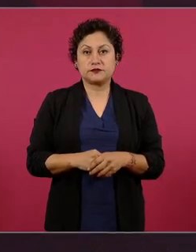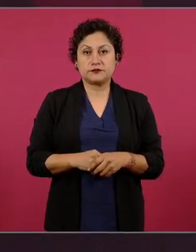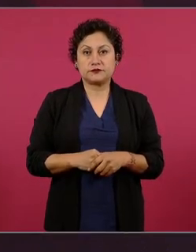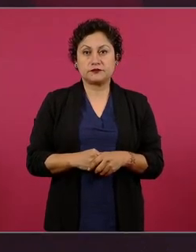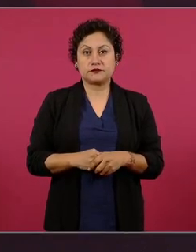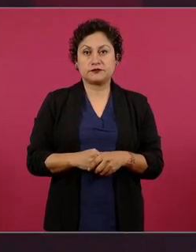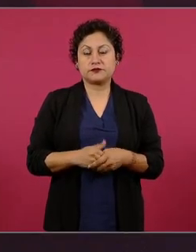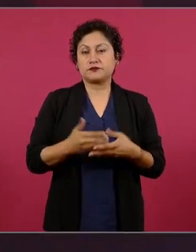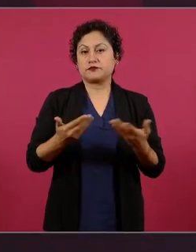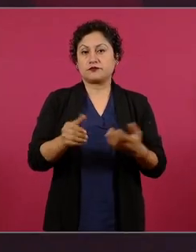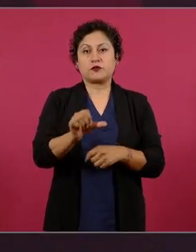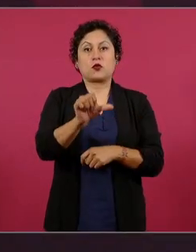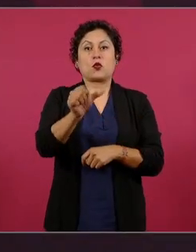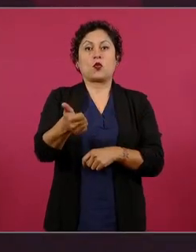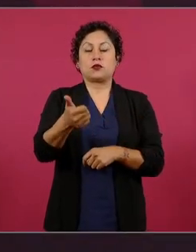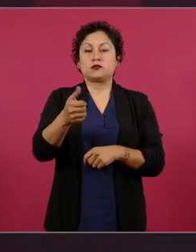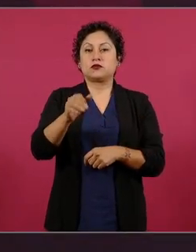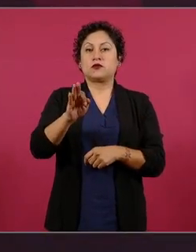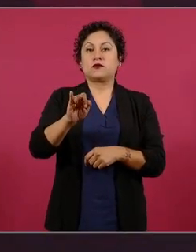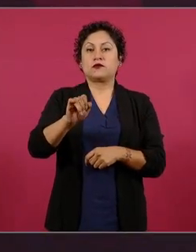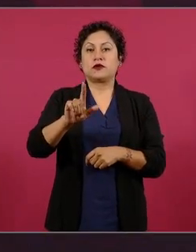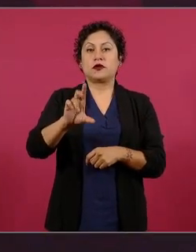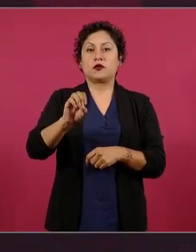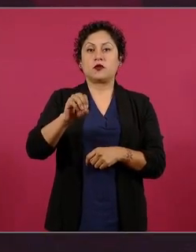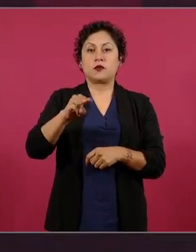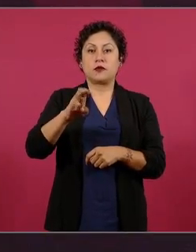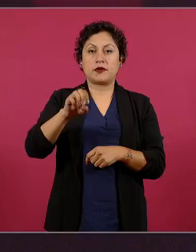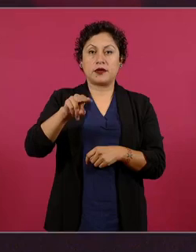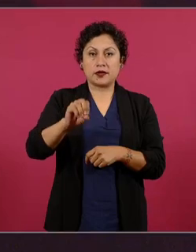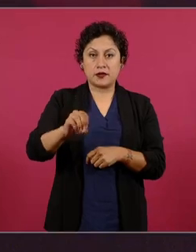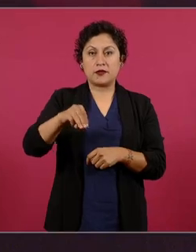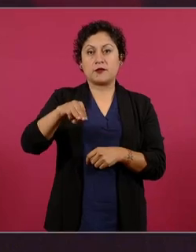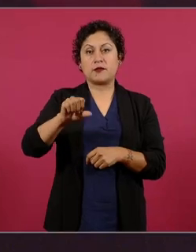Filomeno Mata, del Diario del Hogar,